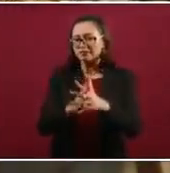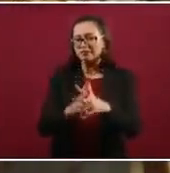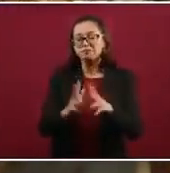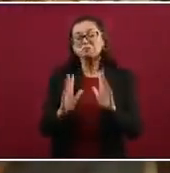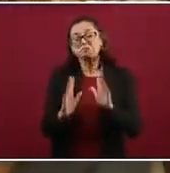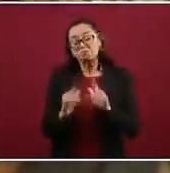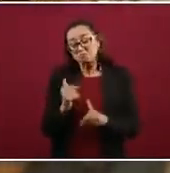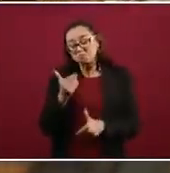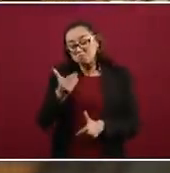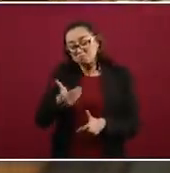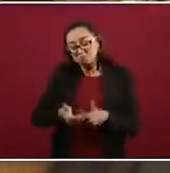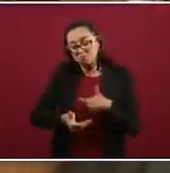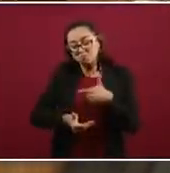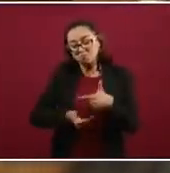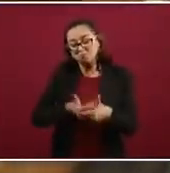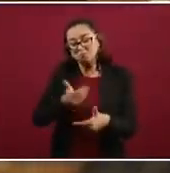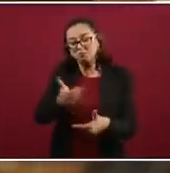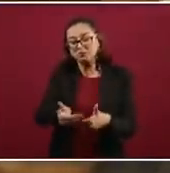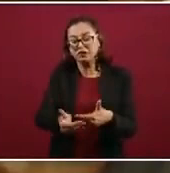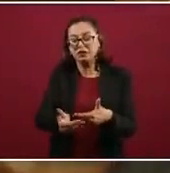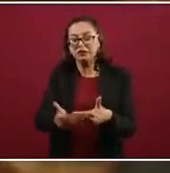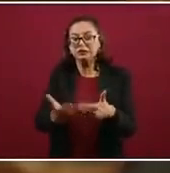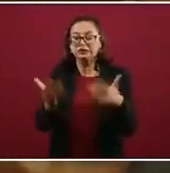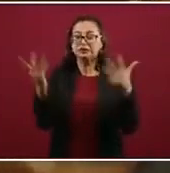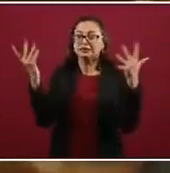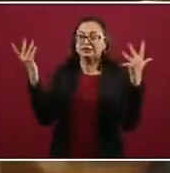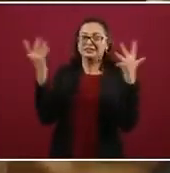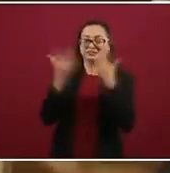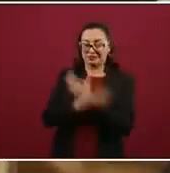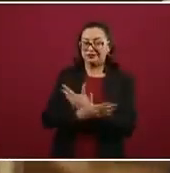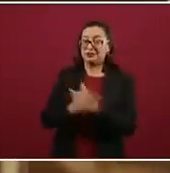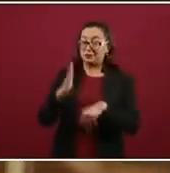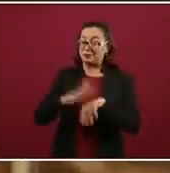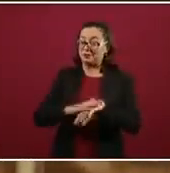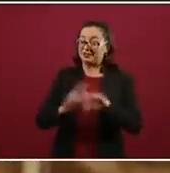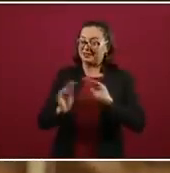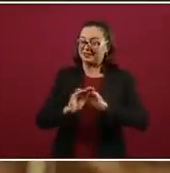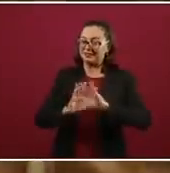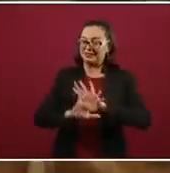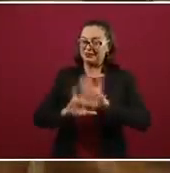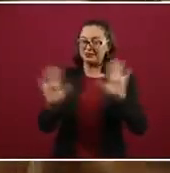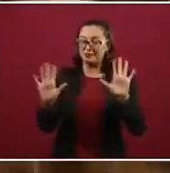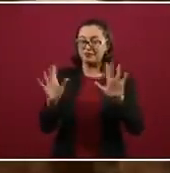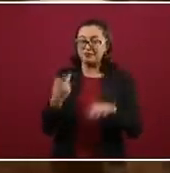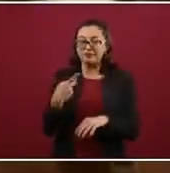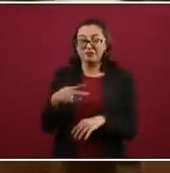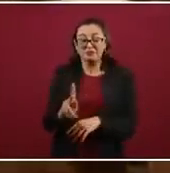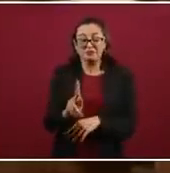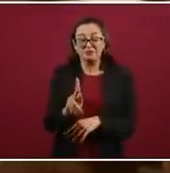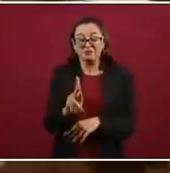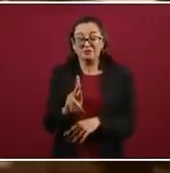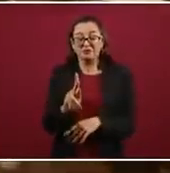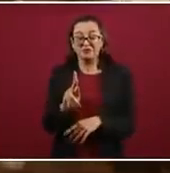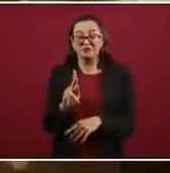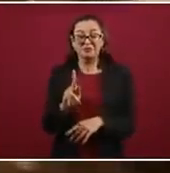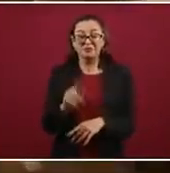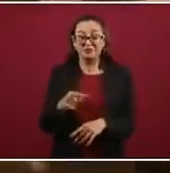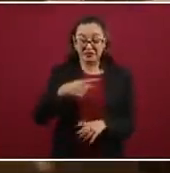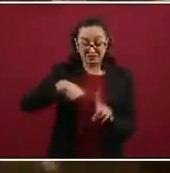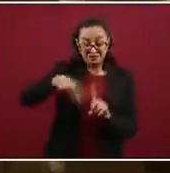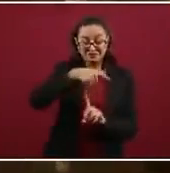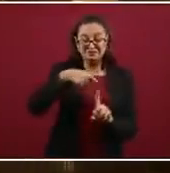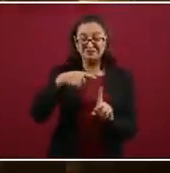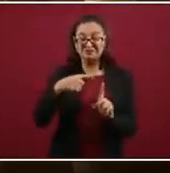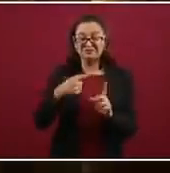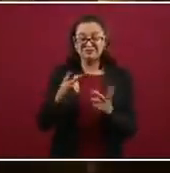días se lo van a aclarar a estos cuadros dirigentes. Pero el contenido que le dan casi de inmediato es